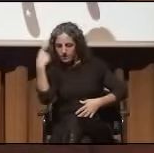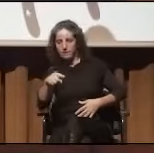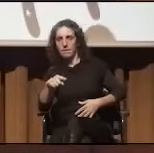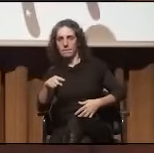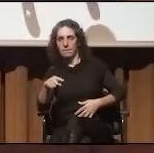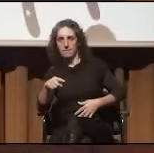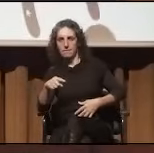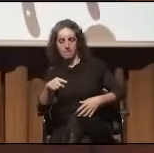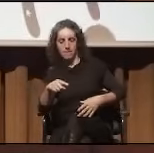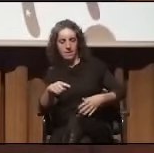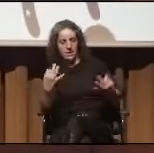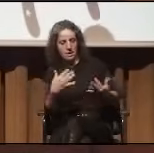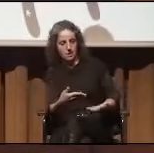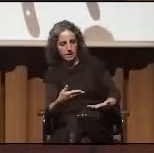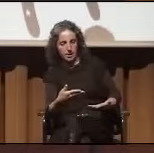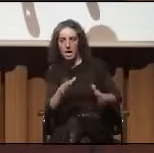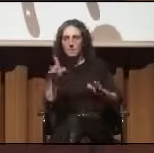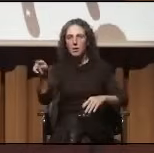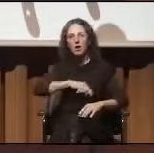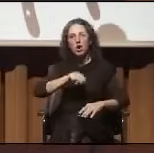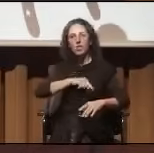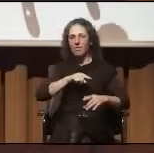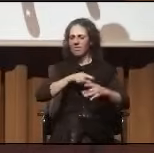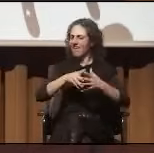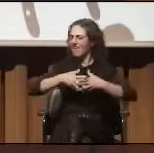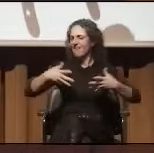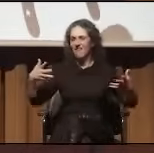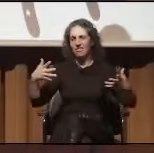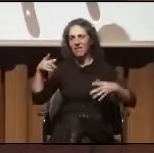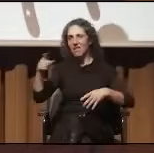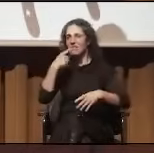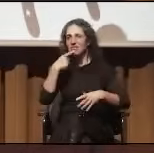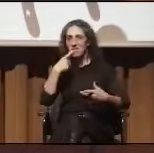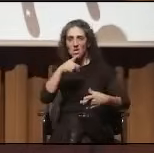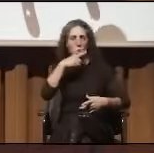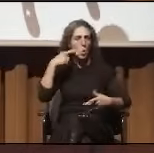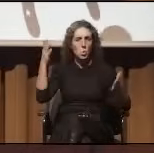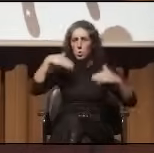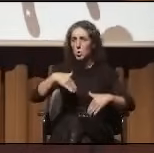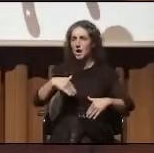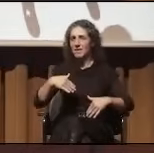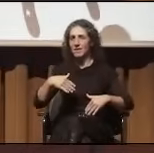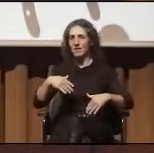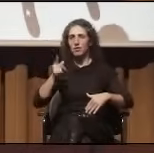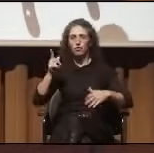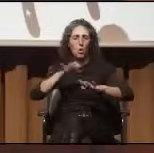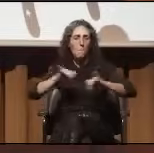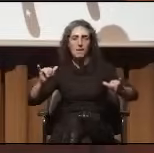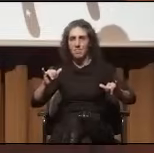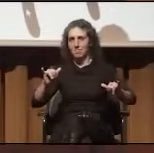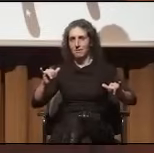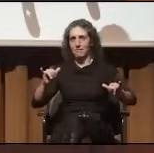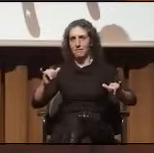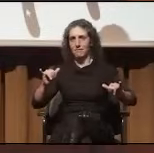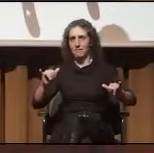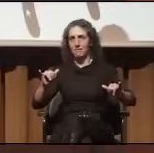de conciencia donde no siente dolor ni malestar, siente una enorme paz. Explica eso, Pim van Lommel, Lancet. Estoy hablando de una revista científica, no hablando